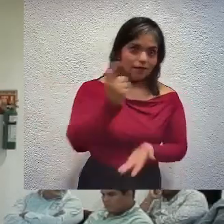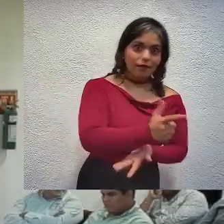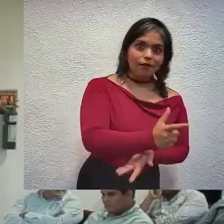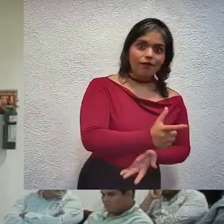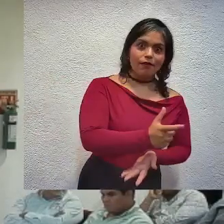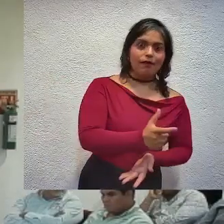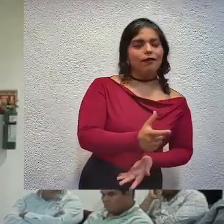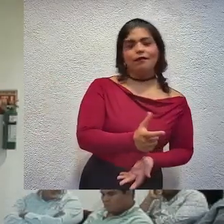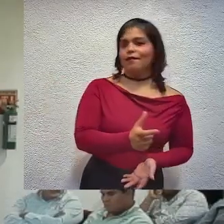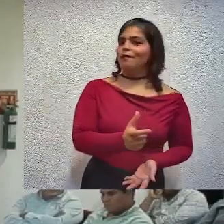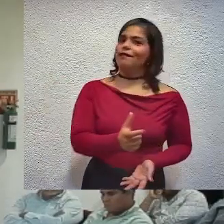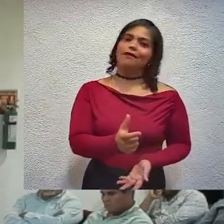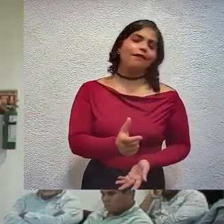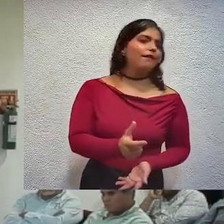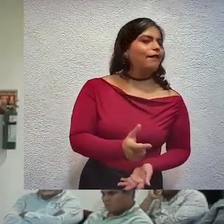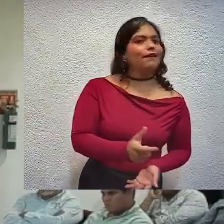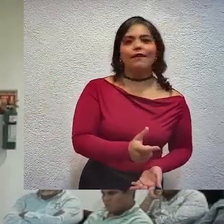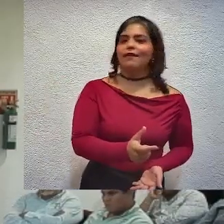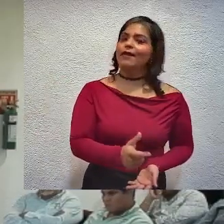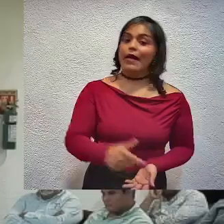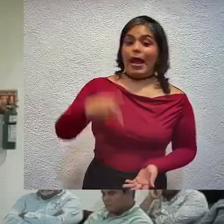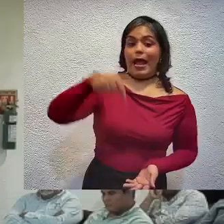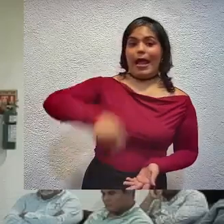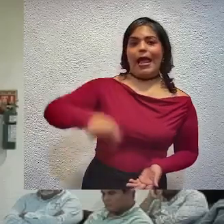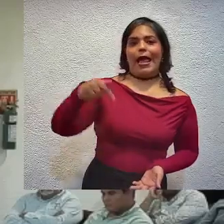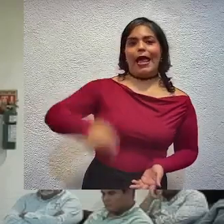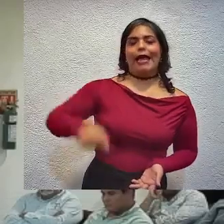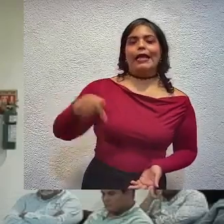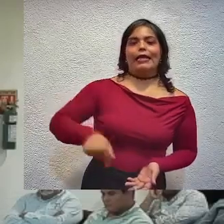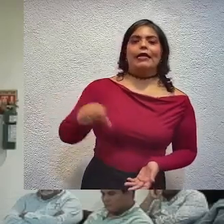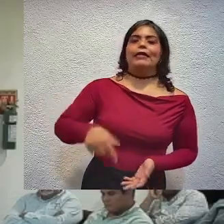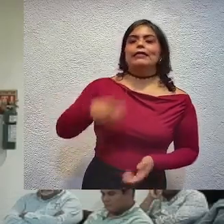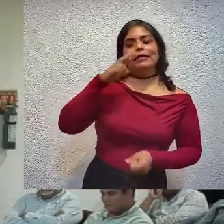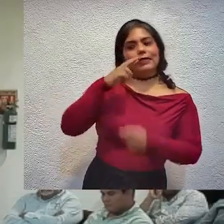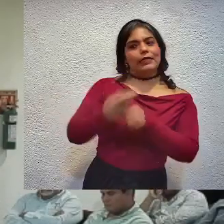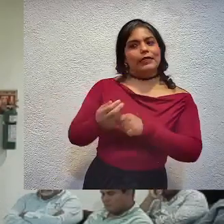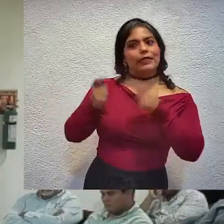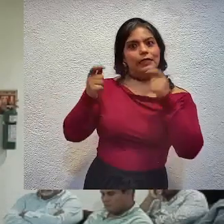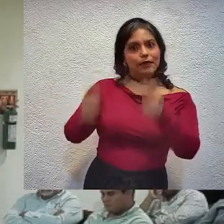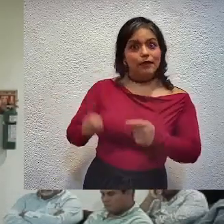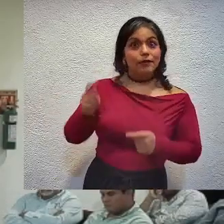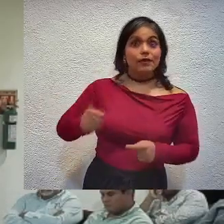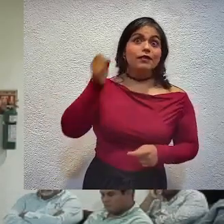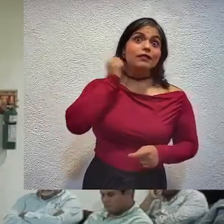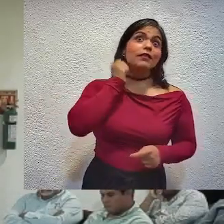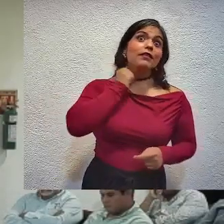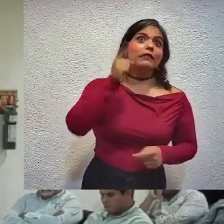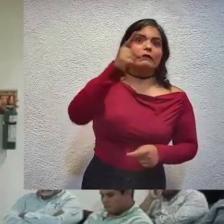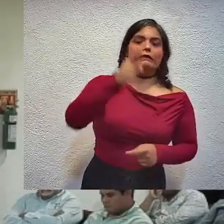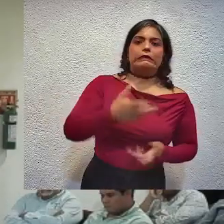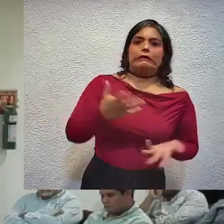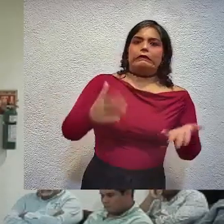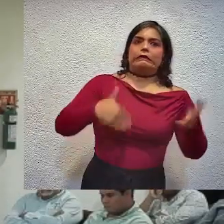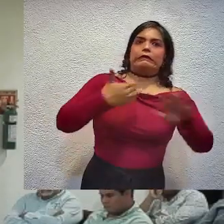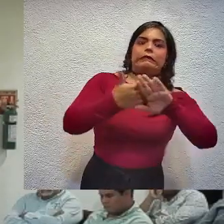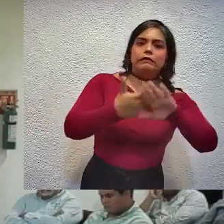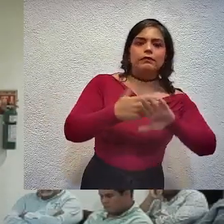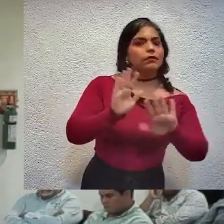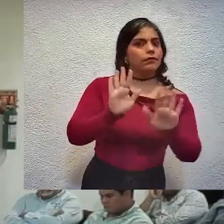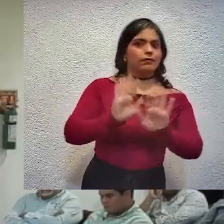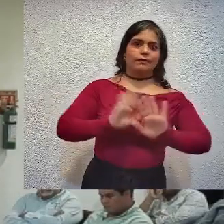el actor, implicaría responsabilidad del Pleno al contravenir la determinación del Senado sobre la fecha de conclusión de su